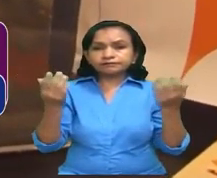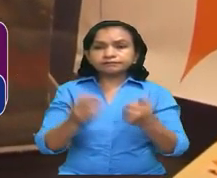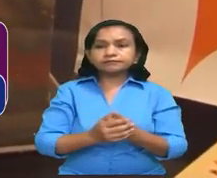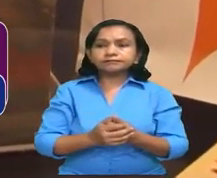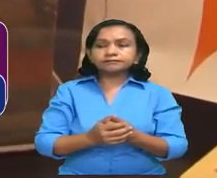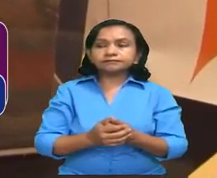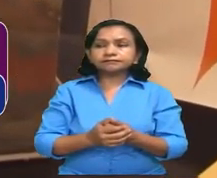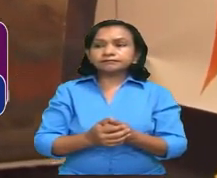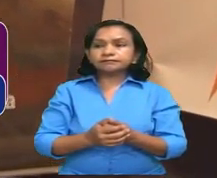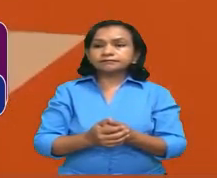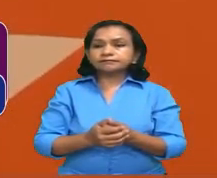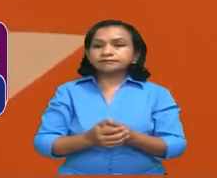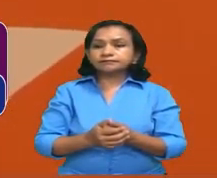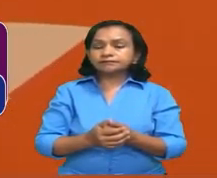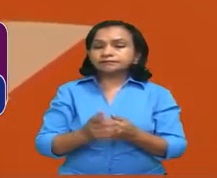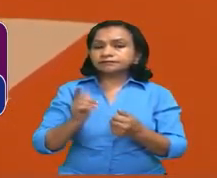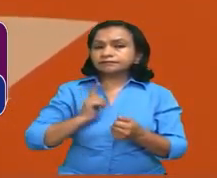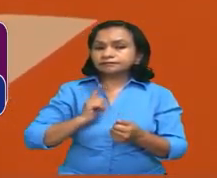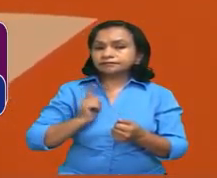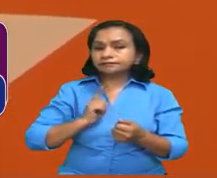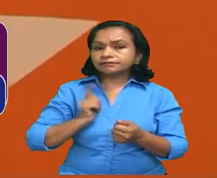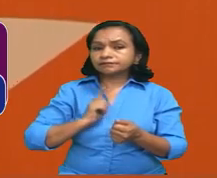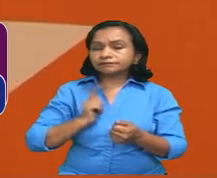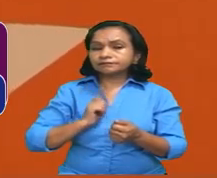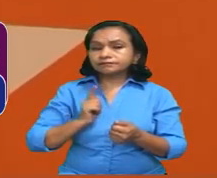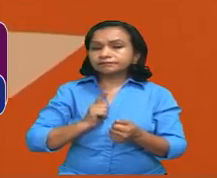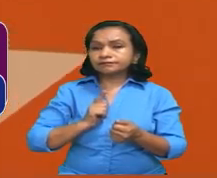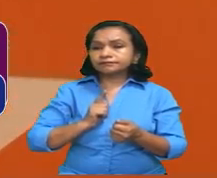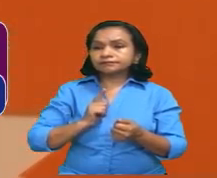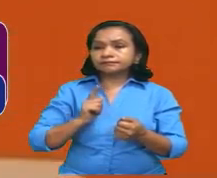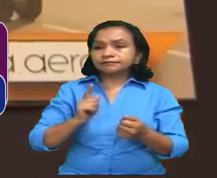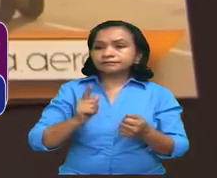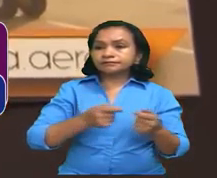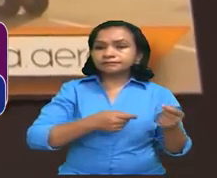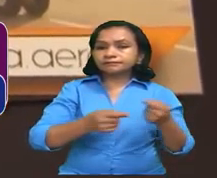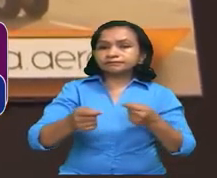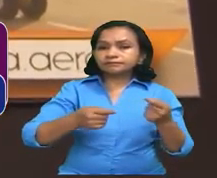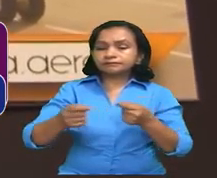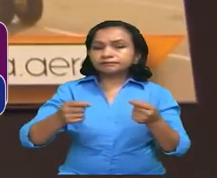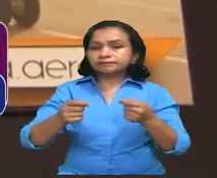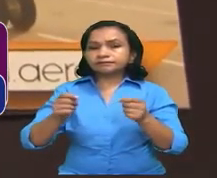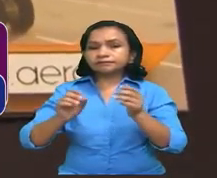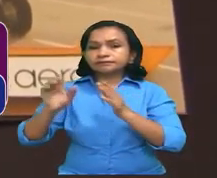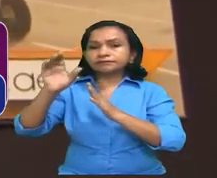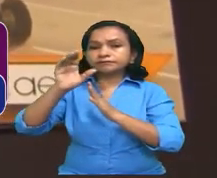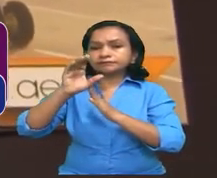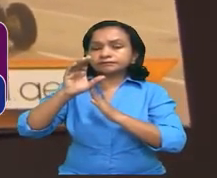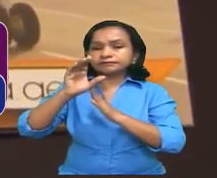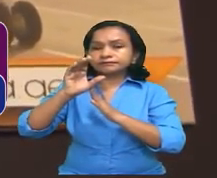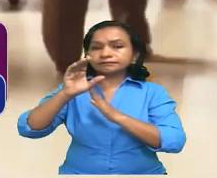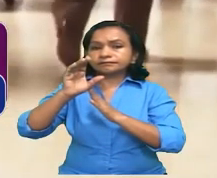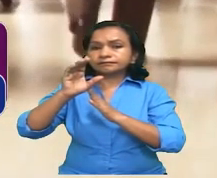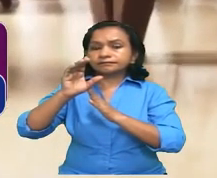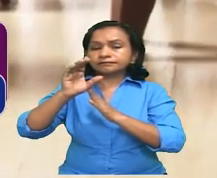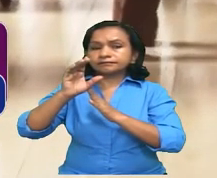en pro de aumentar la visitación y diversificar los productos que tenemos. Sí, porque entiendo que incluso dentro de esa